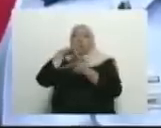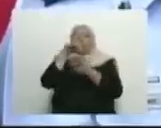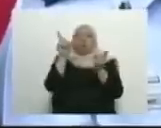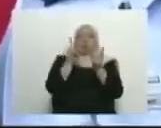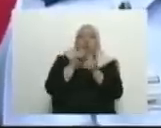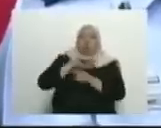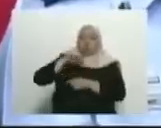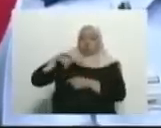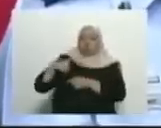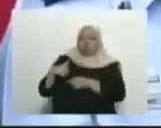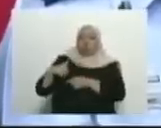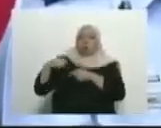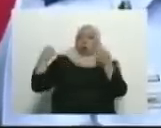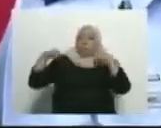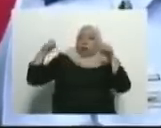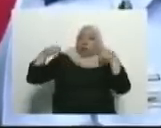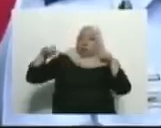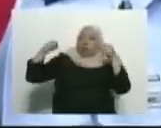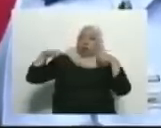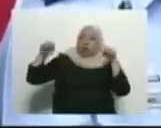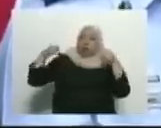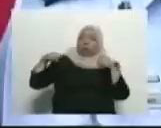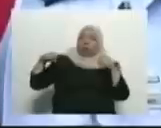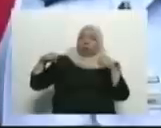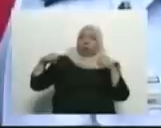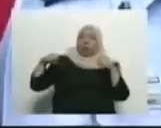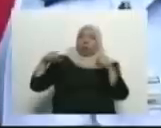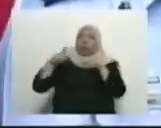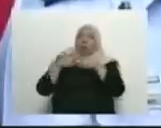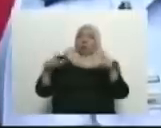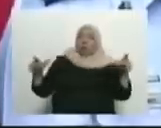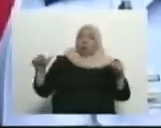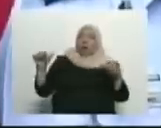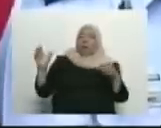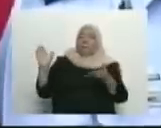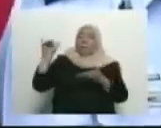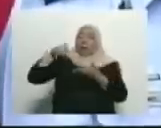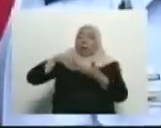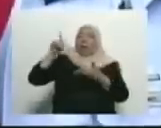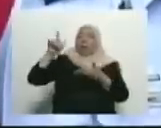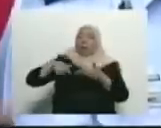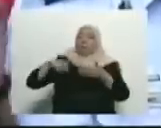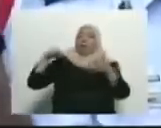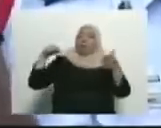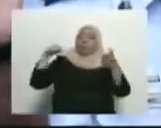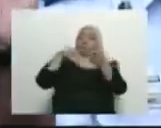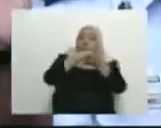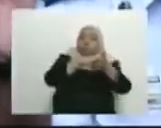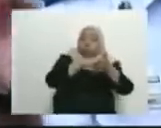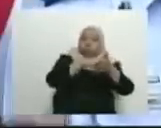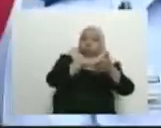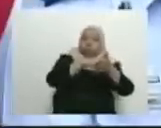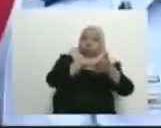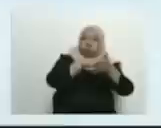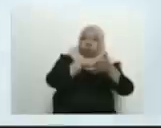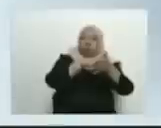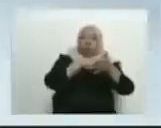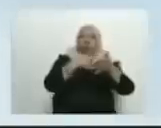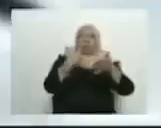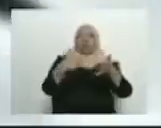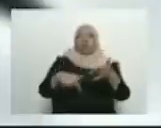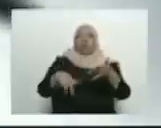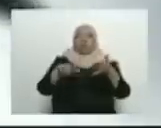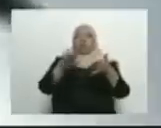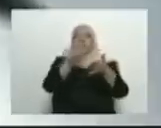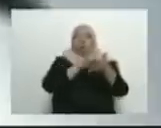nuestro de adiestramiento allá en la base aérea Libertador en Maracay, también fue, un ave chocó directamente con uno de los planos